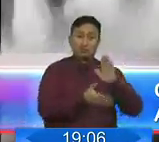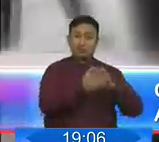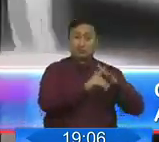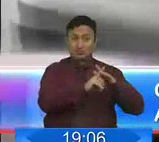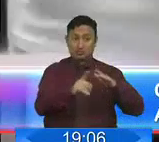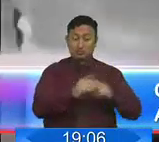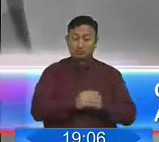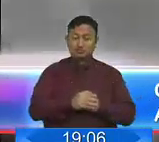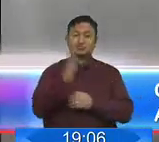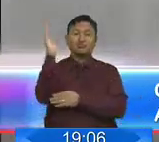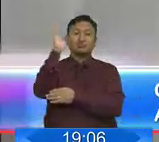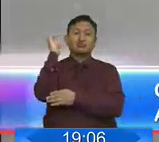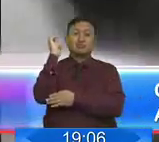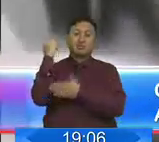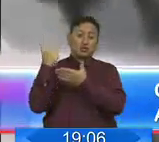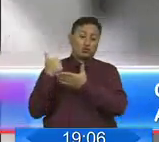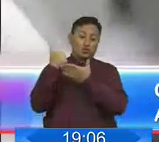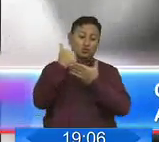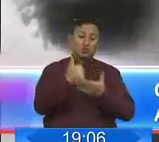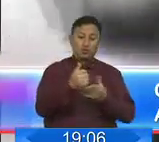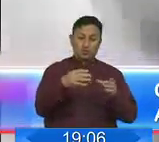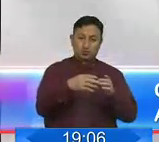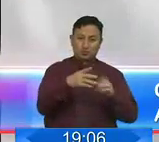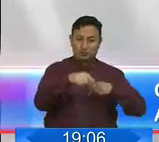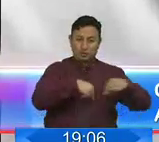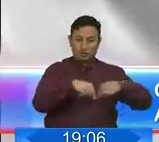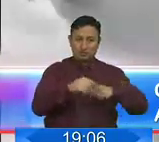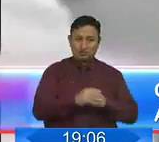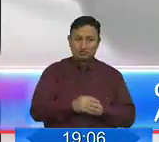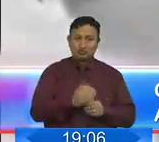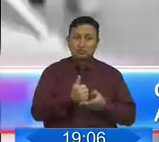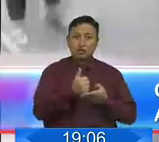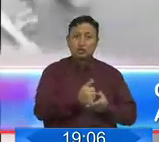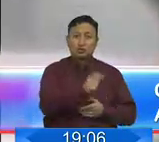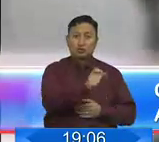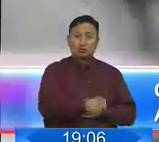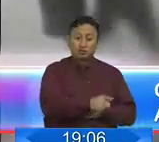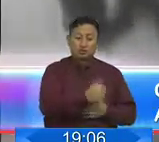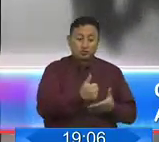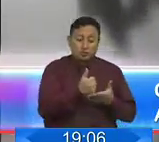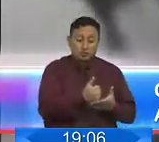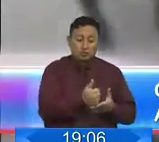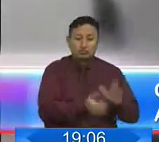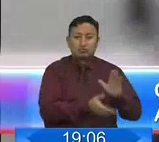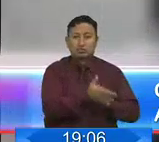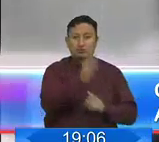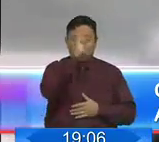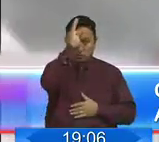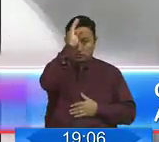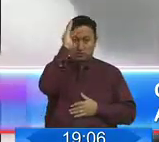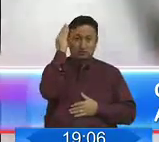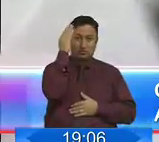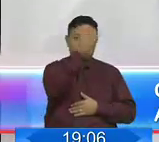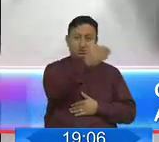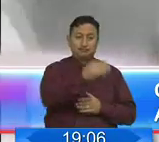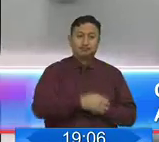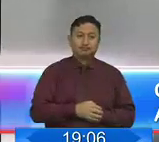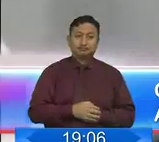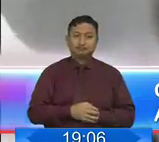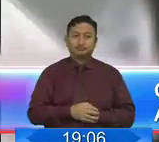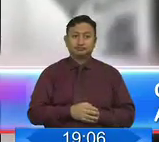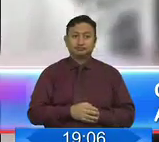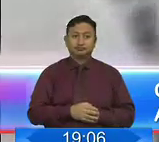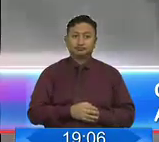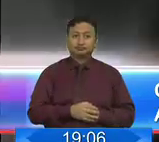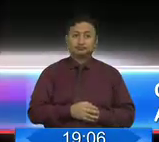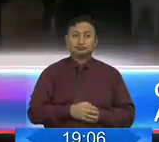Paramédicos del Servicio de Rescate de la Comisión de Tránsito del Ecuador colaboraron en este lugar y le dieron los primeros auxilios. Ya, toda